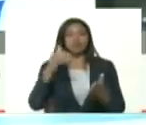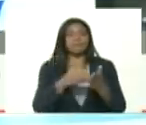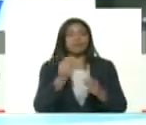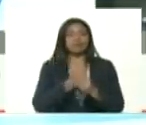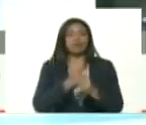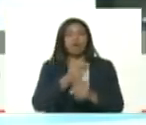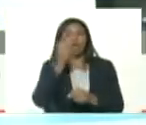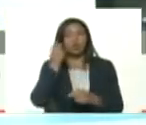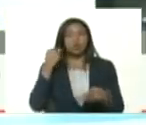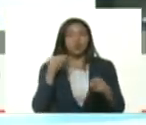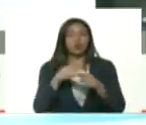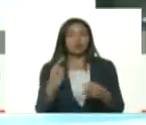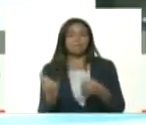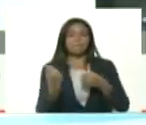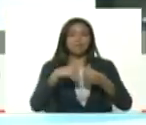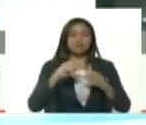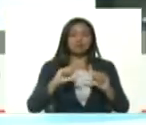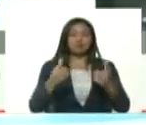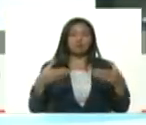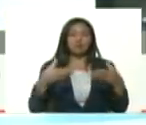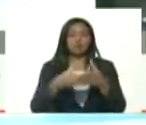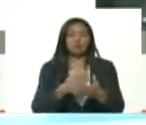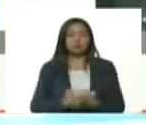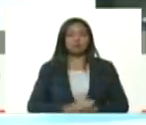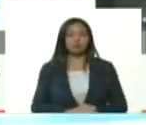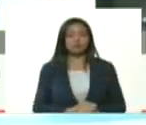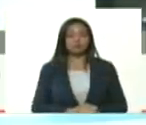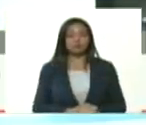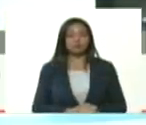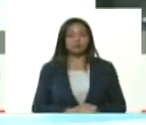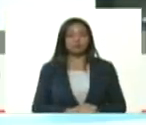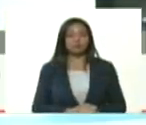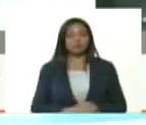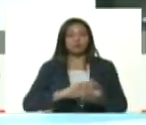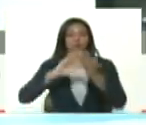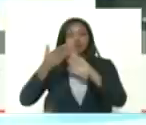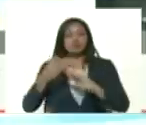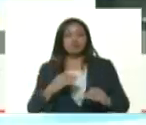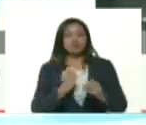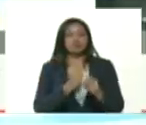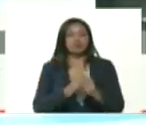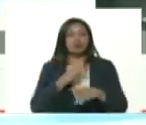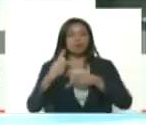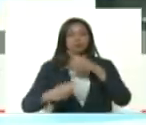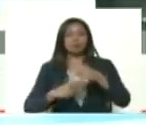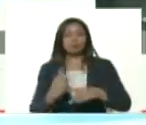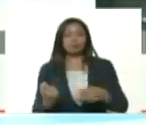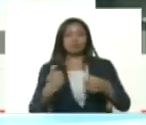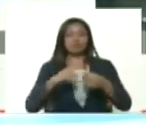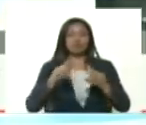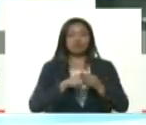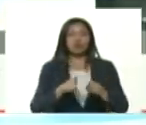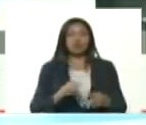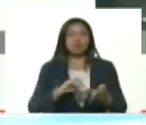trabajadores y trabajadoras que entran en una brigada comunal de trabajo y producción, una BRICOC.